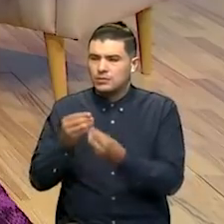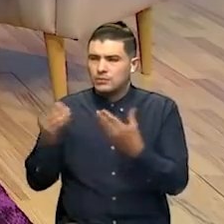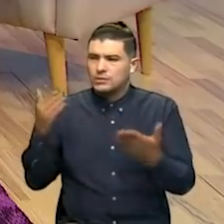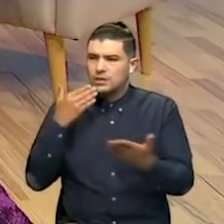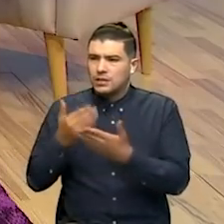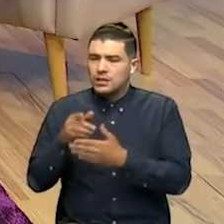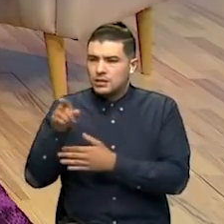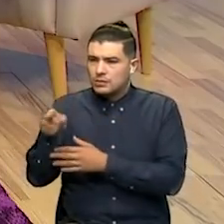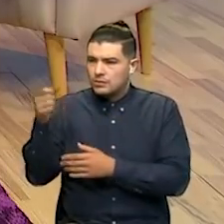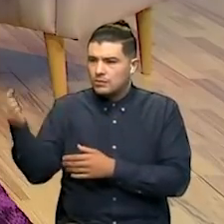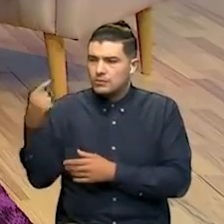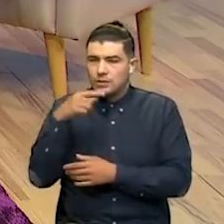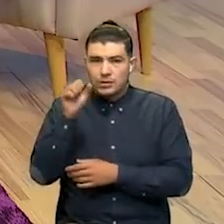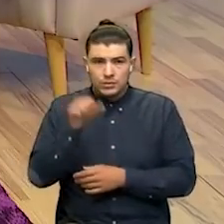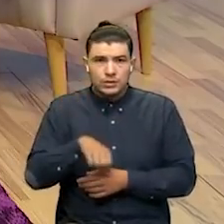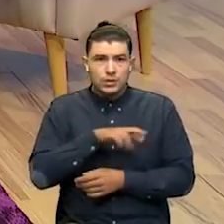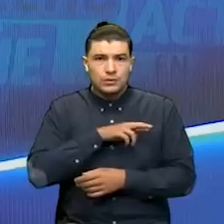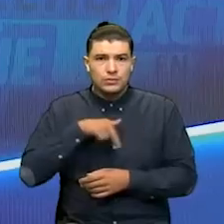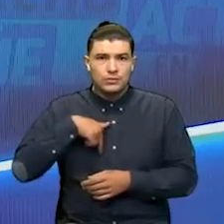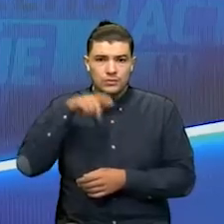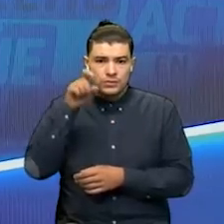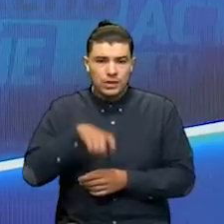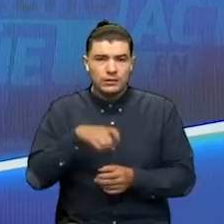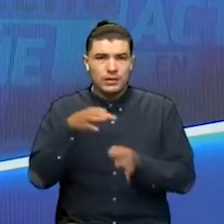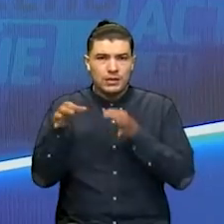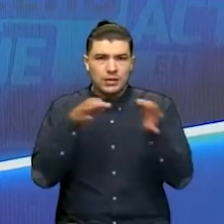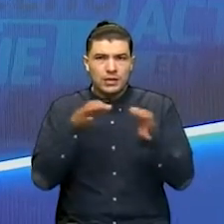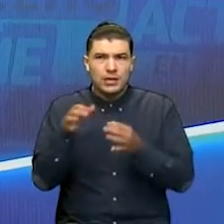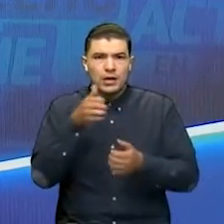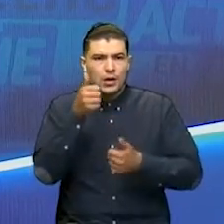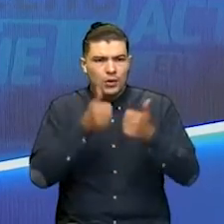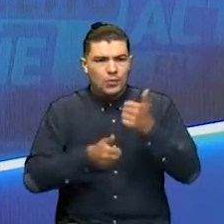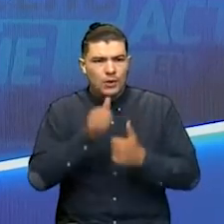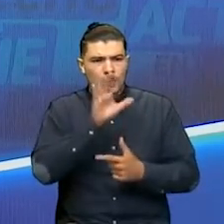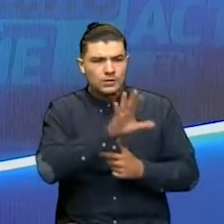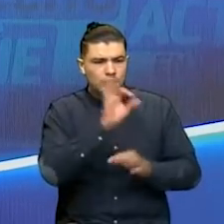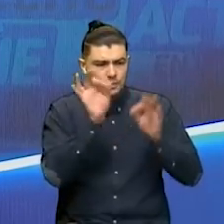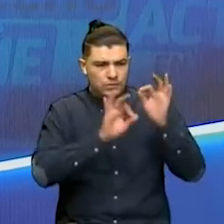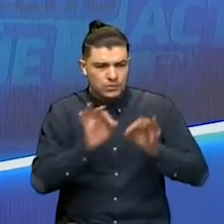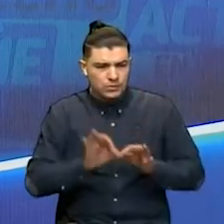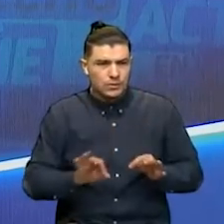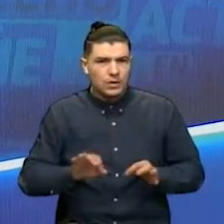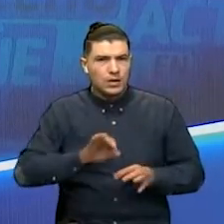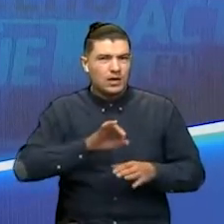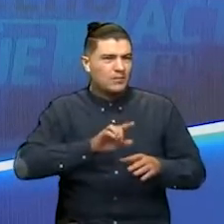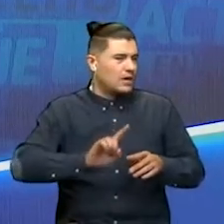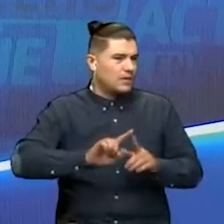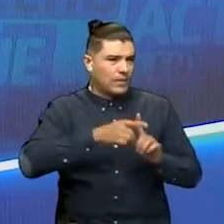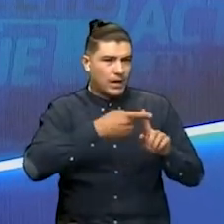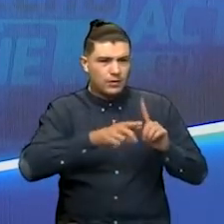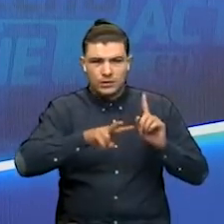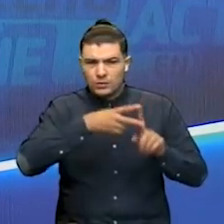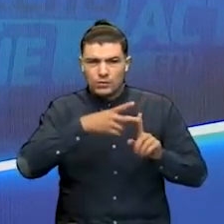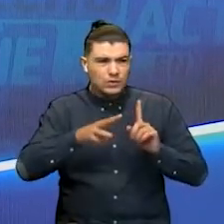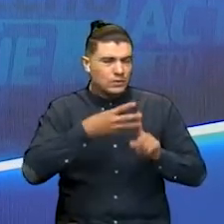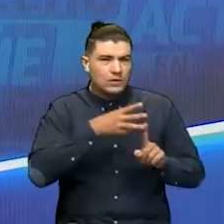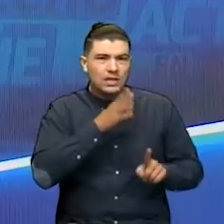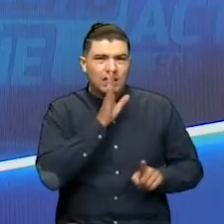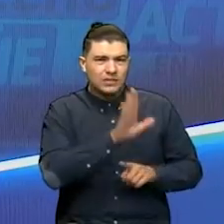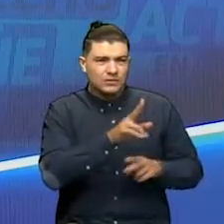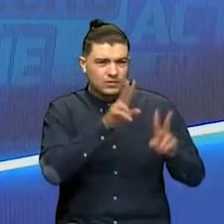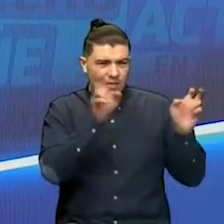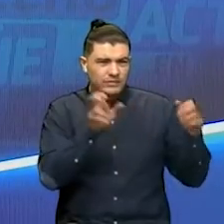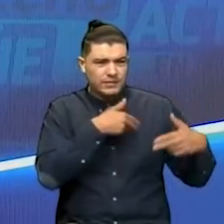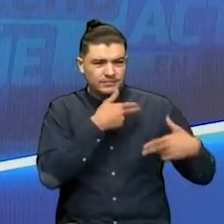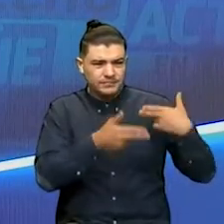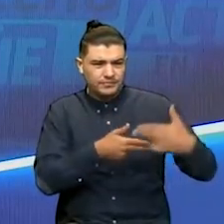Ahí en este caso hablemos y aclaremos un poco cuál es ese orden de prioridad y hacia abajo en temas de consanguinidad,